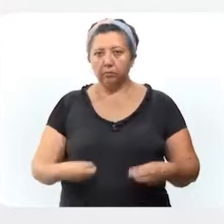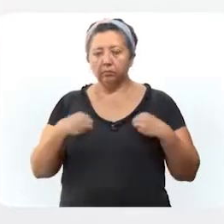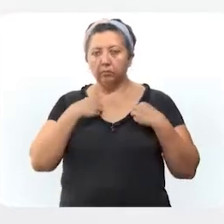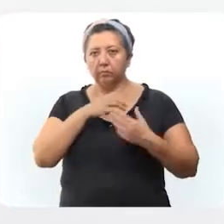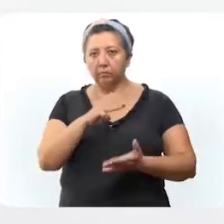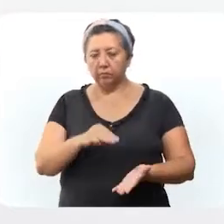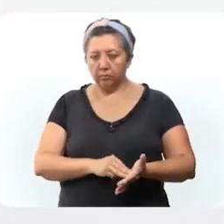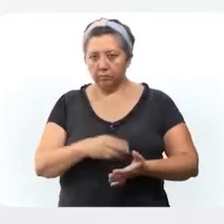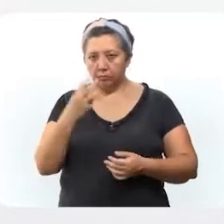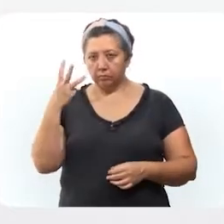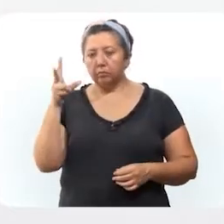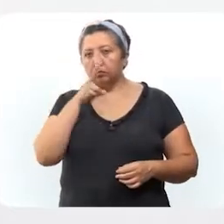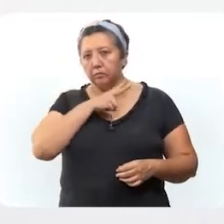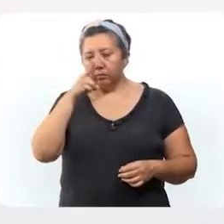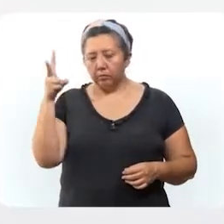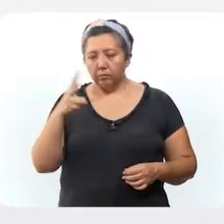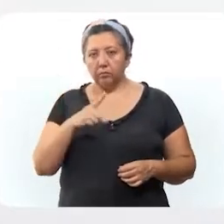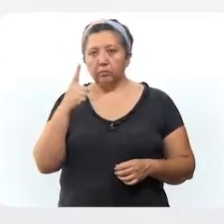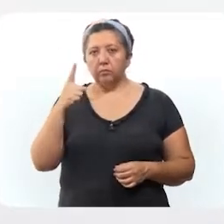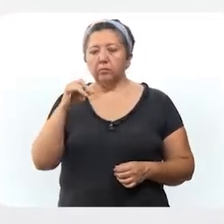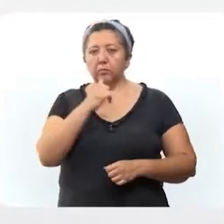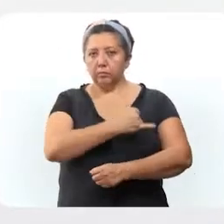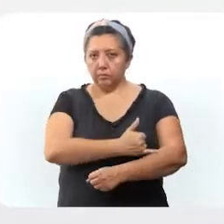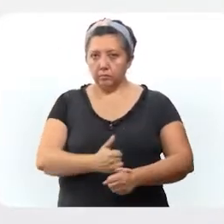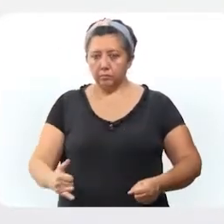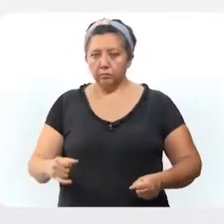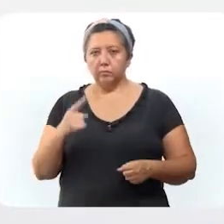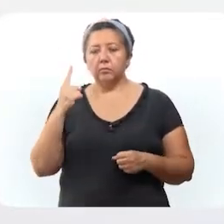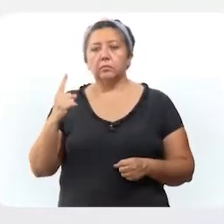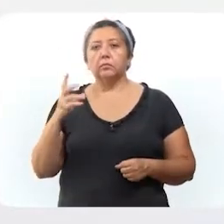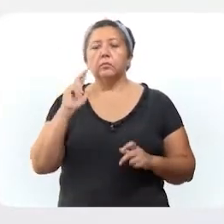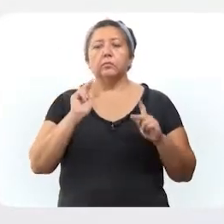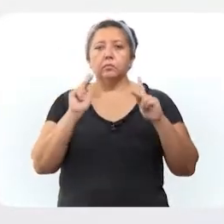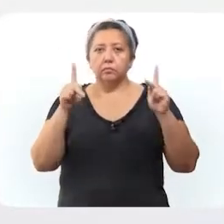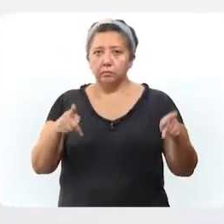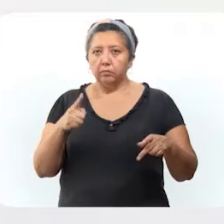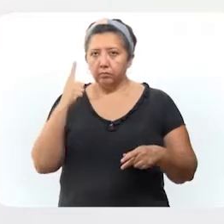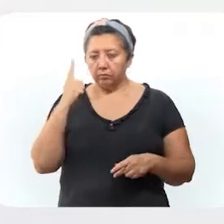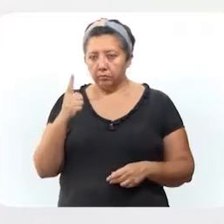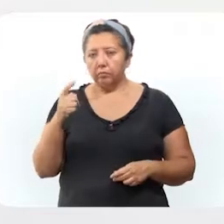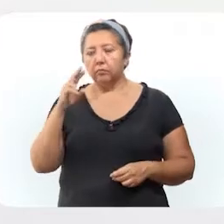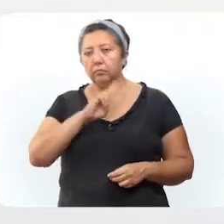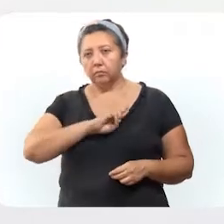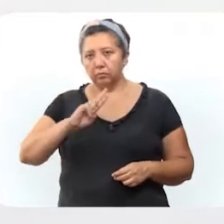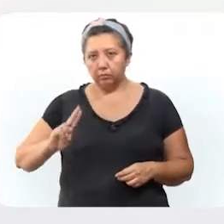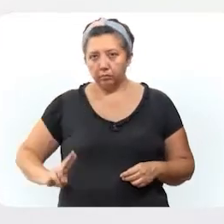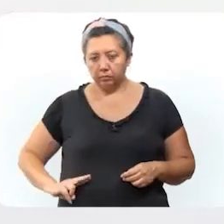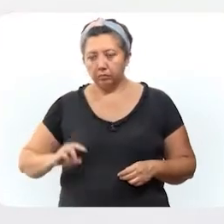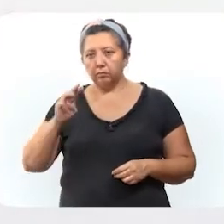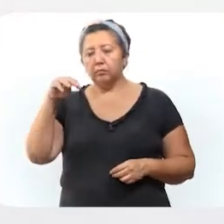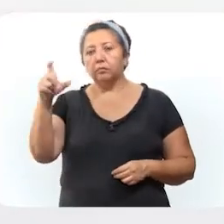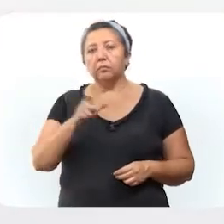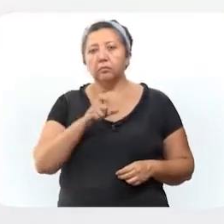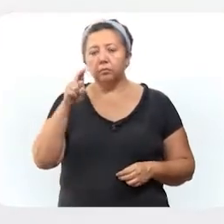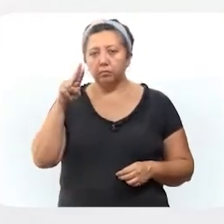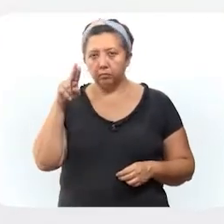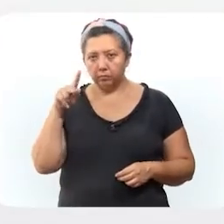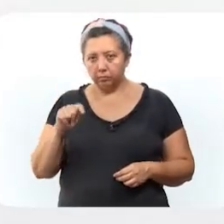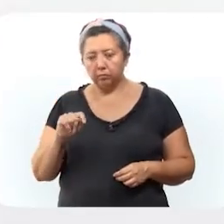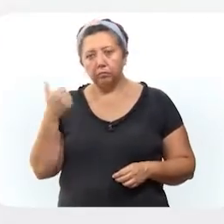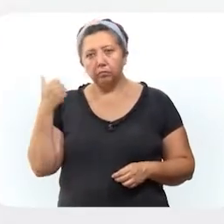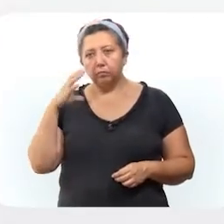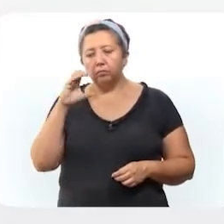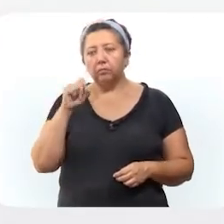en Mérida, 3 en Valladolid, 1 en Izamal, 1 en Progreso, 1 en Humán, 1 en Maxcanú, 1